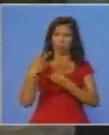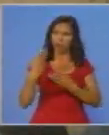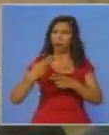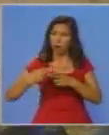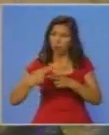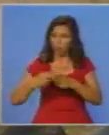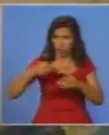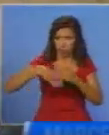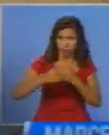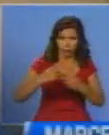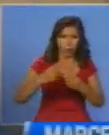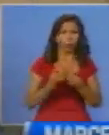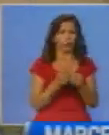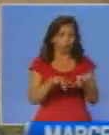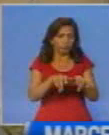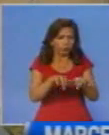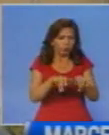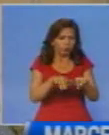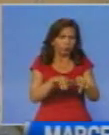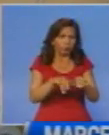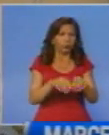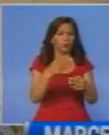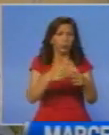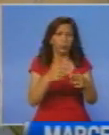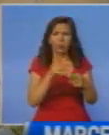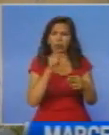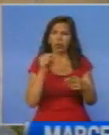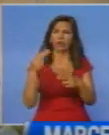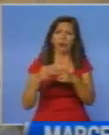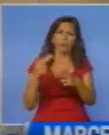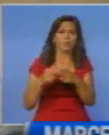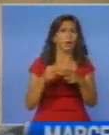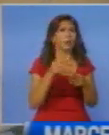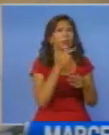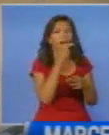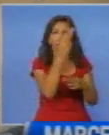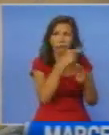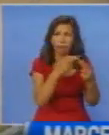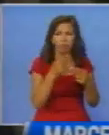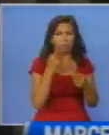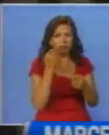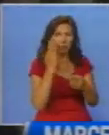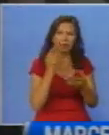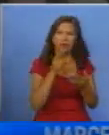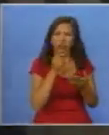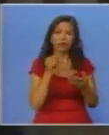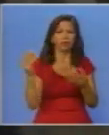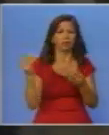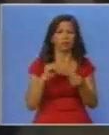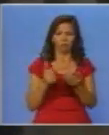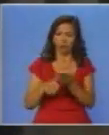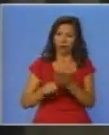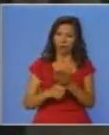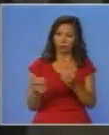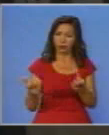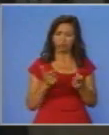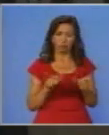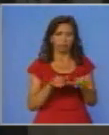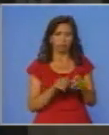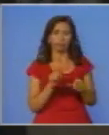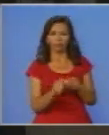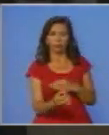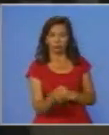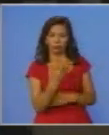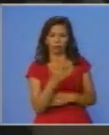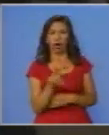persona privada de libertad da los nombres de las personas que le van a visitar. Eso se verifica en una base de datos con la cédula de identidad y esa